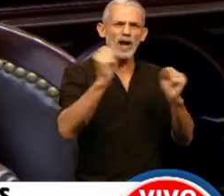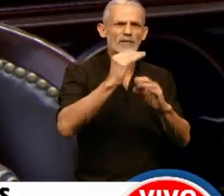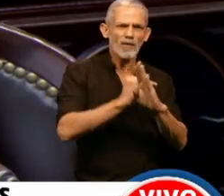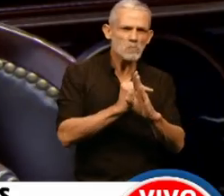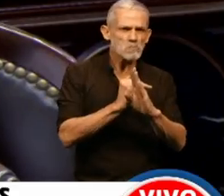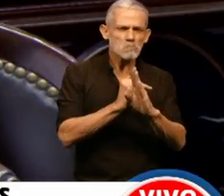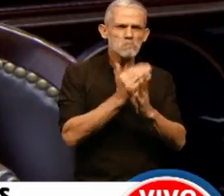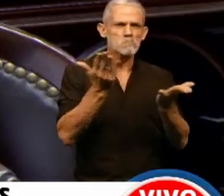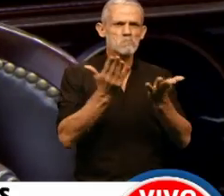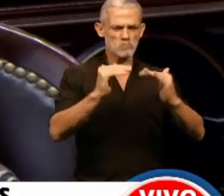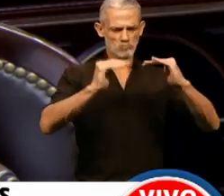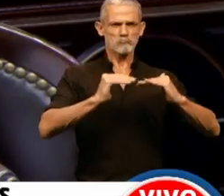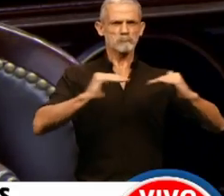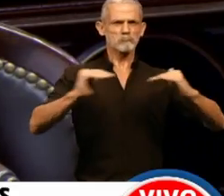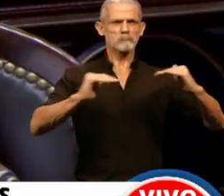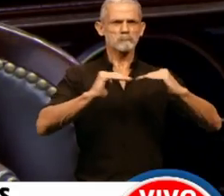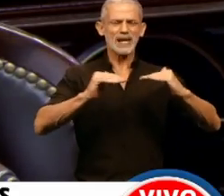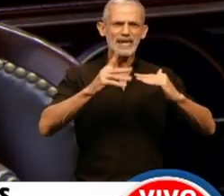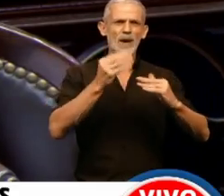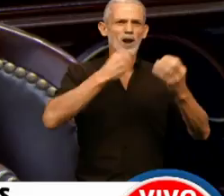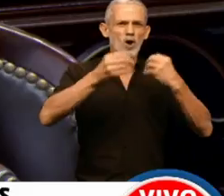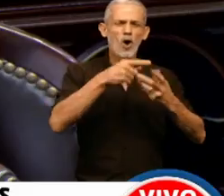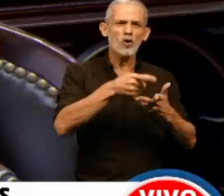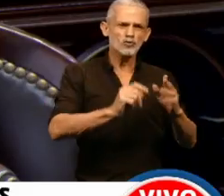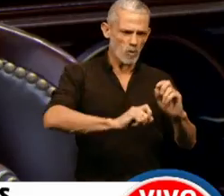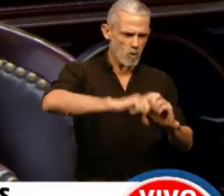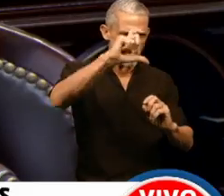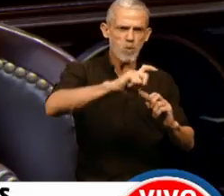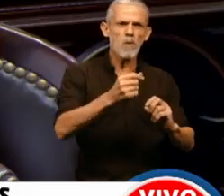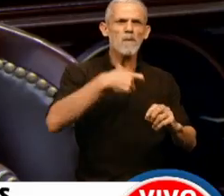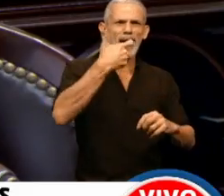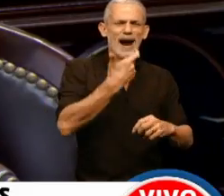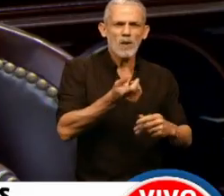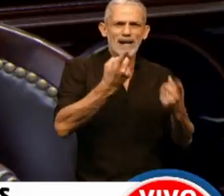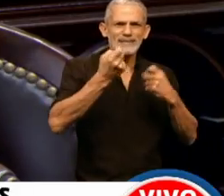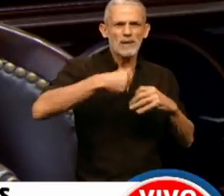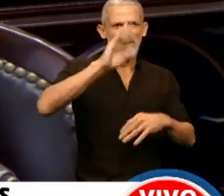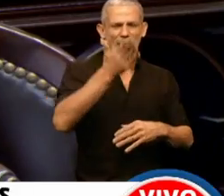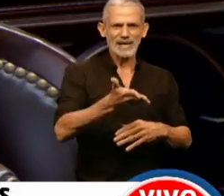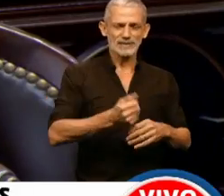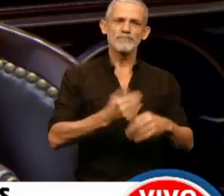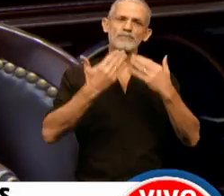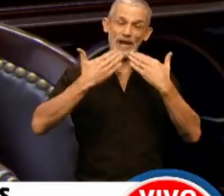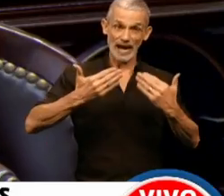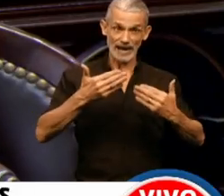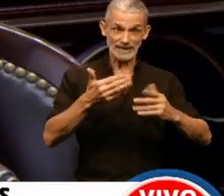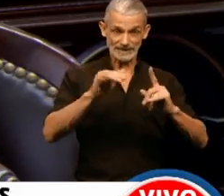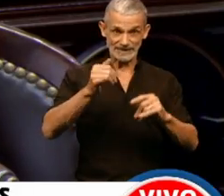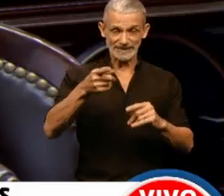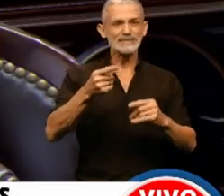nivel mucho más alto que el promedio del consumo de gas con respecto a otras zonas del país quiero agradecer